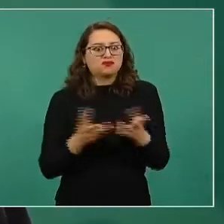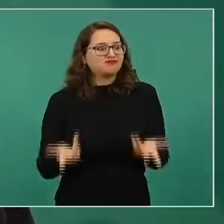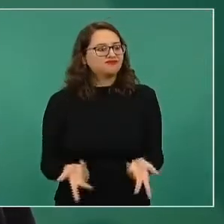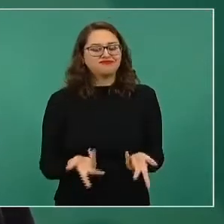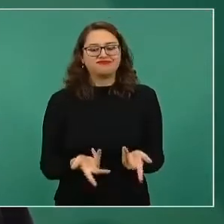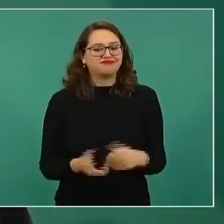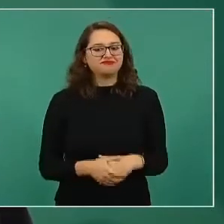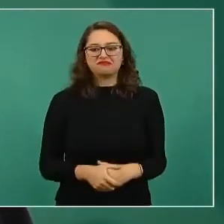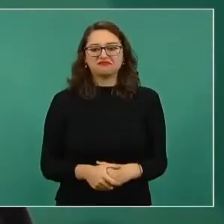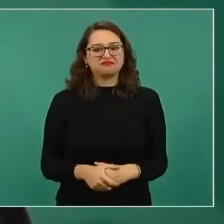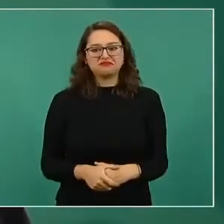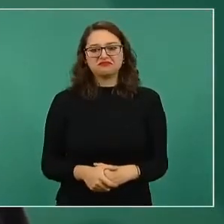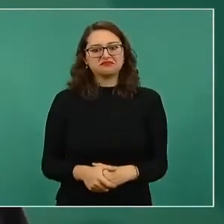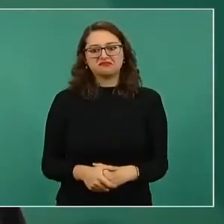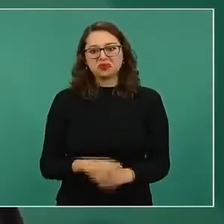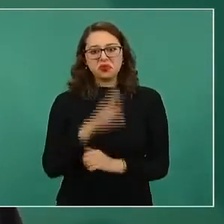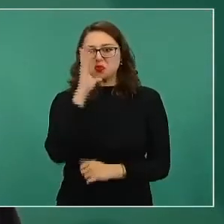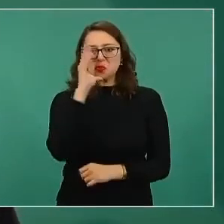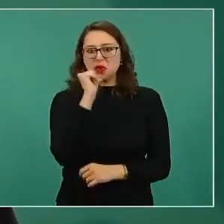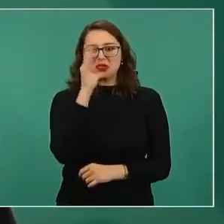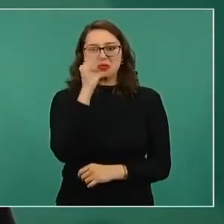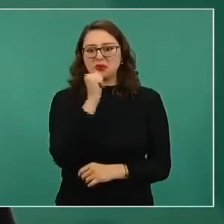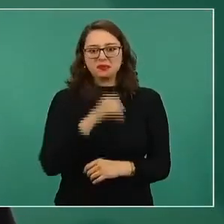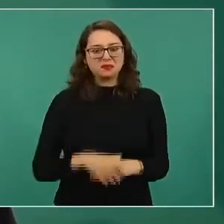Tengo muy clara la enseñanza